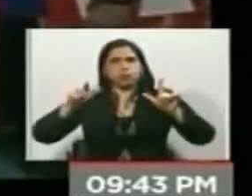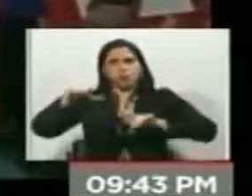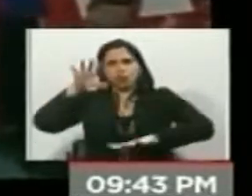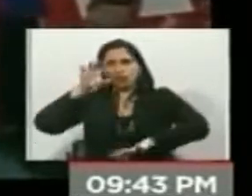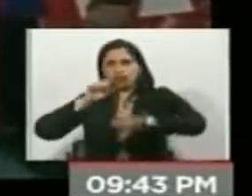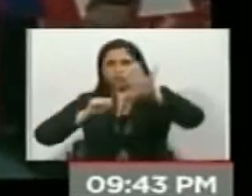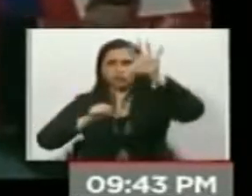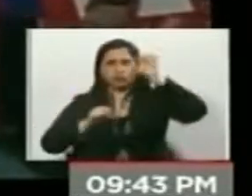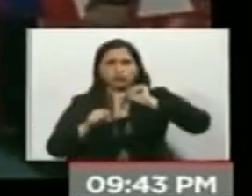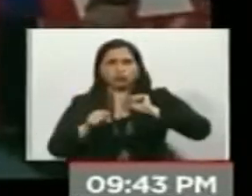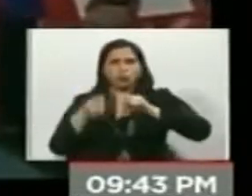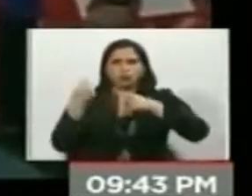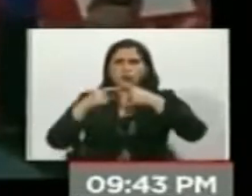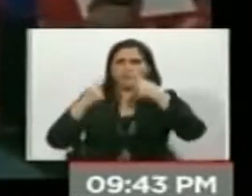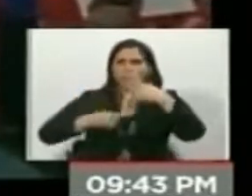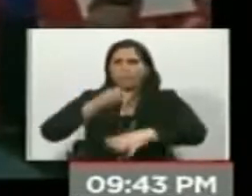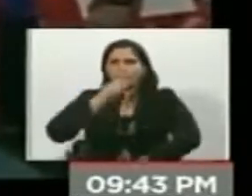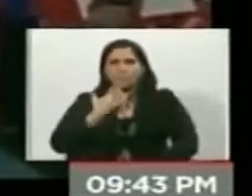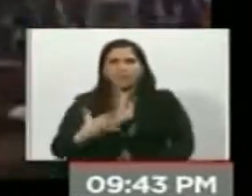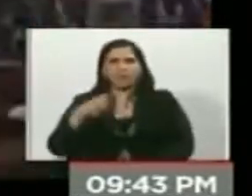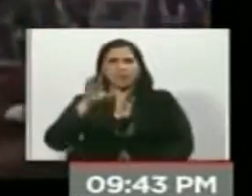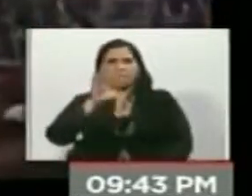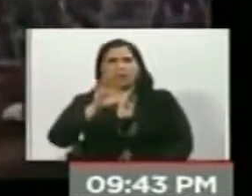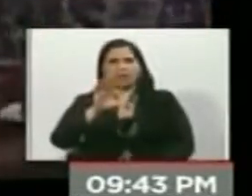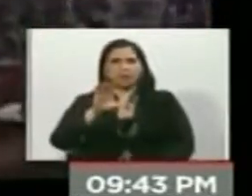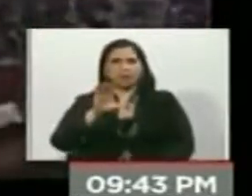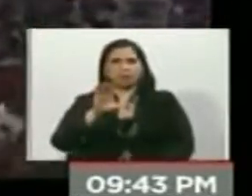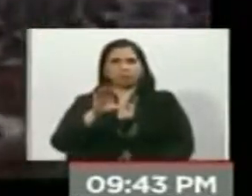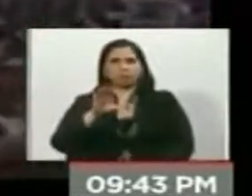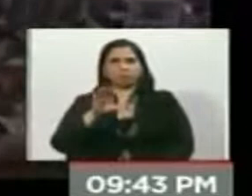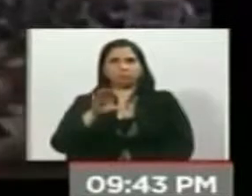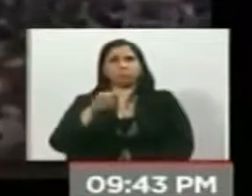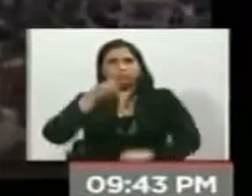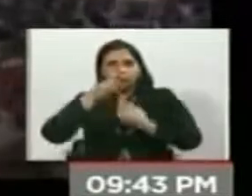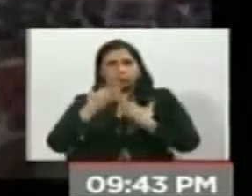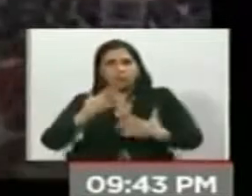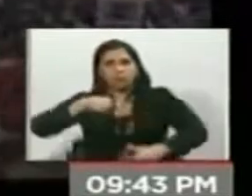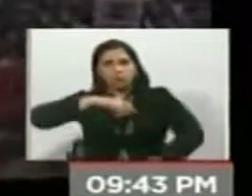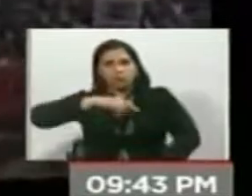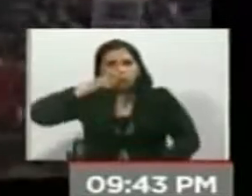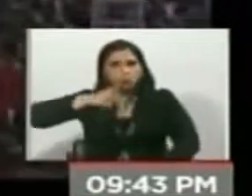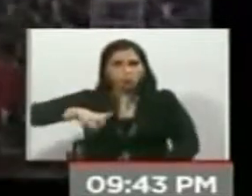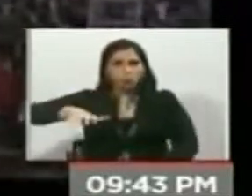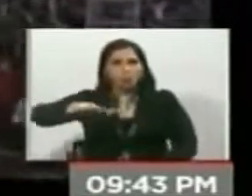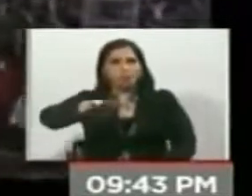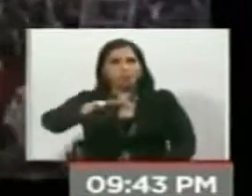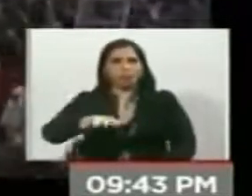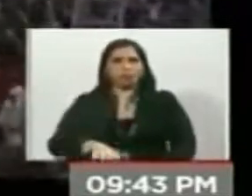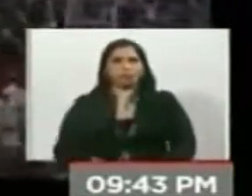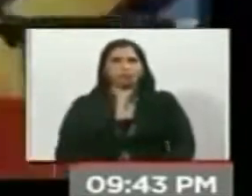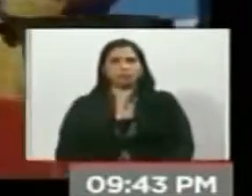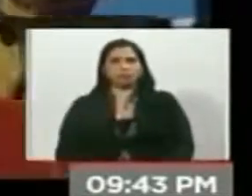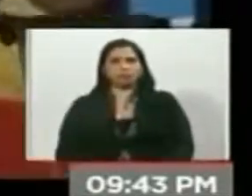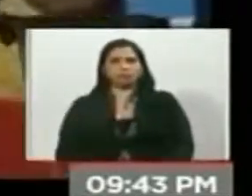todos los demás bienes de la patria. Los bienes para nuestro pueblo,